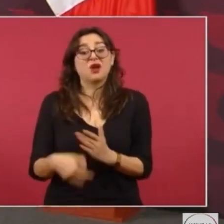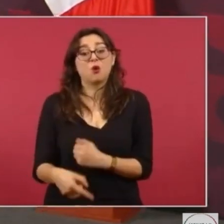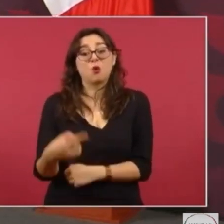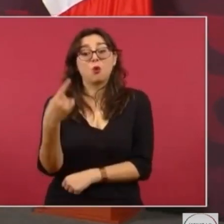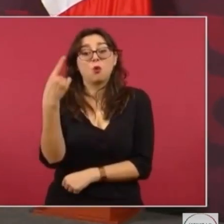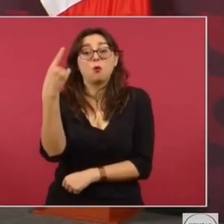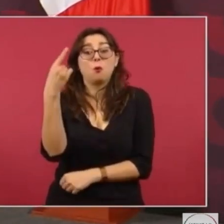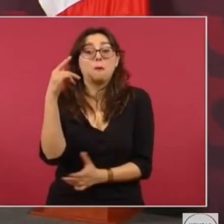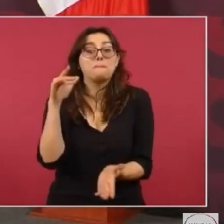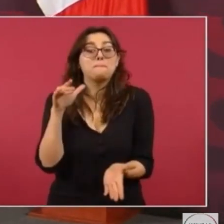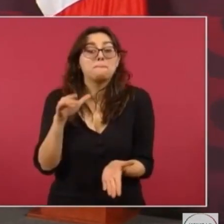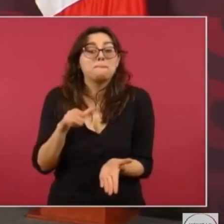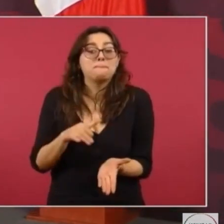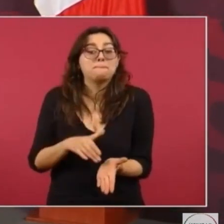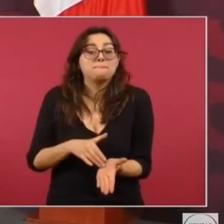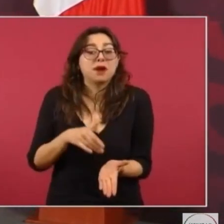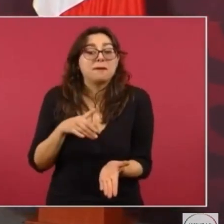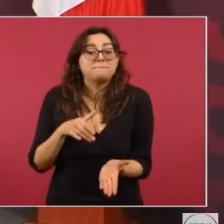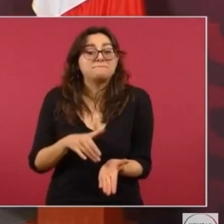o la notificación